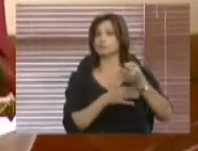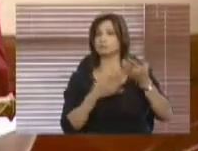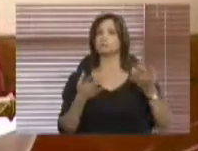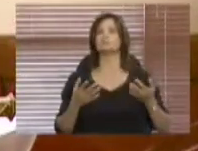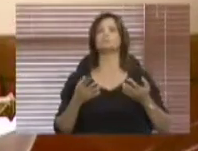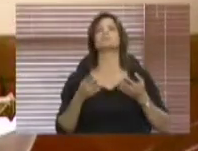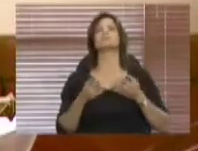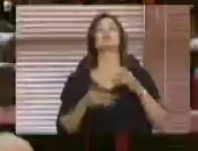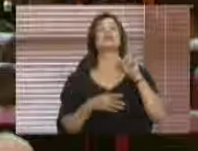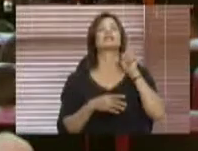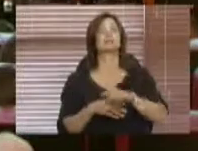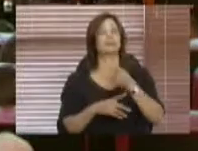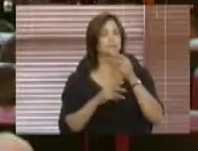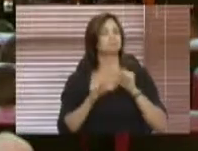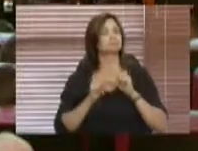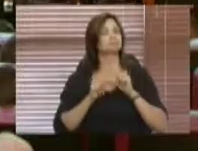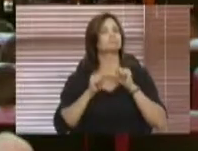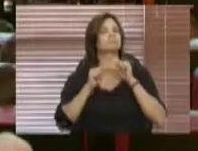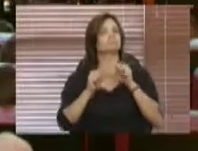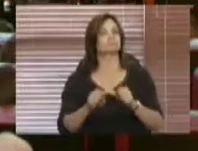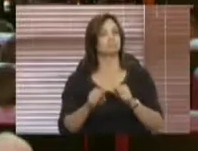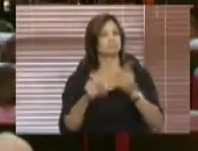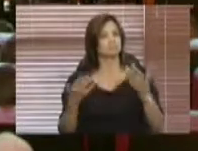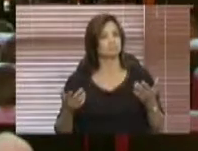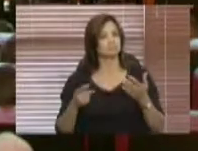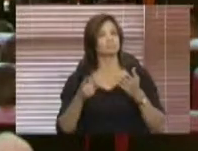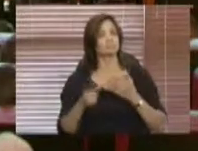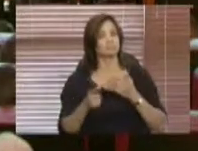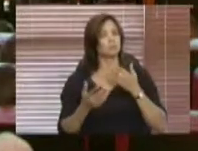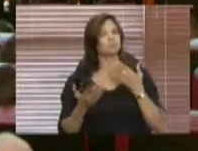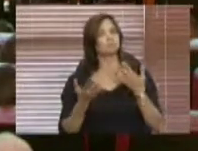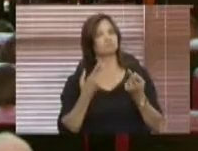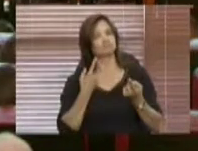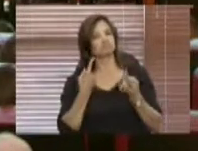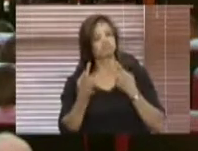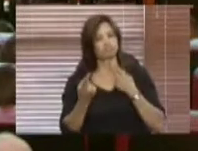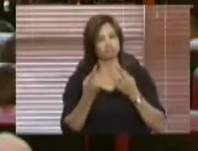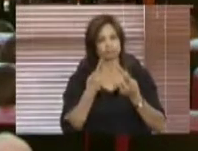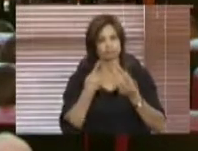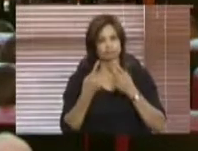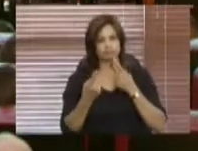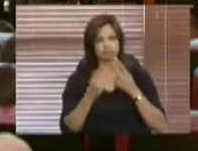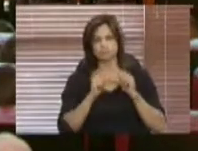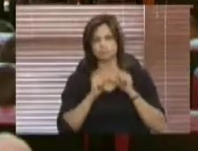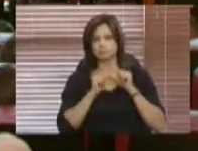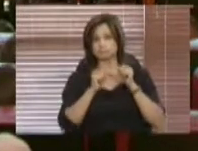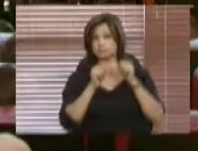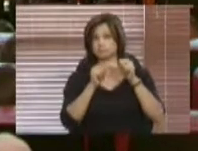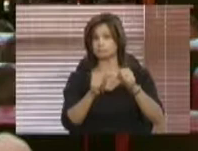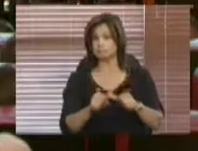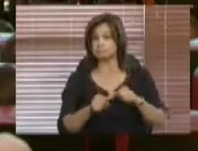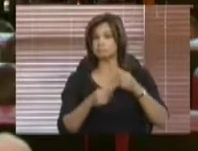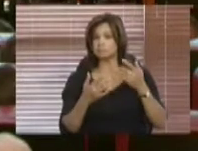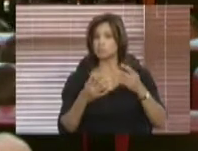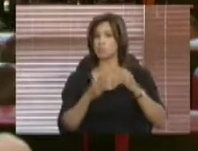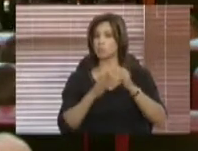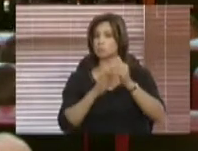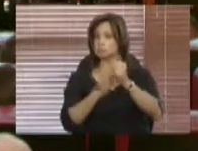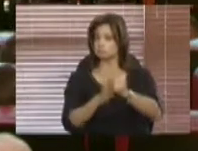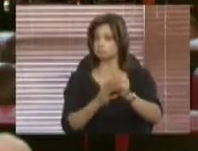deben sostener una conversación permanente con el